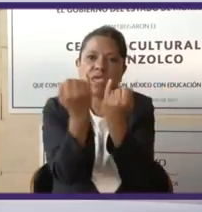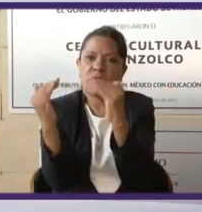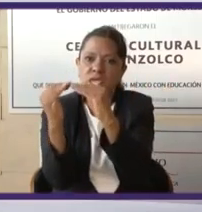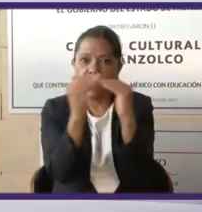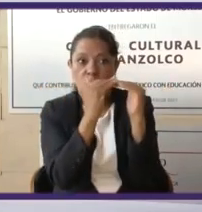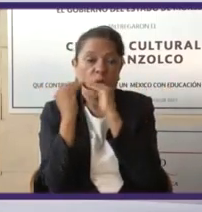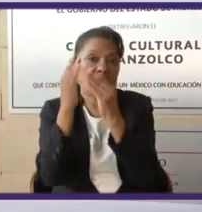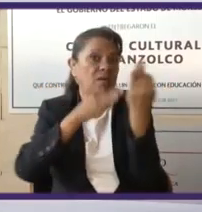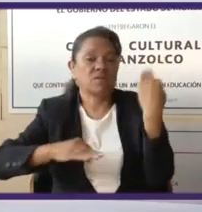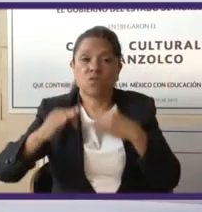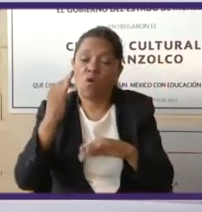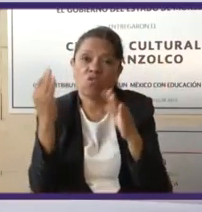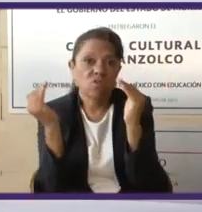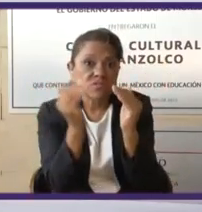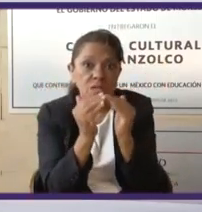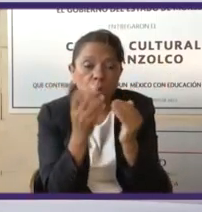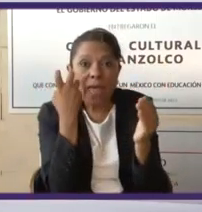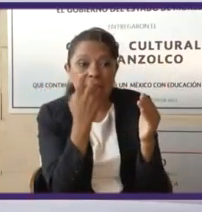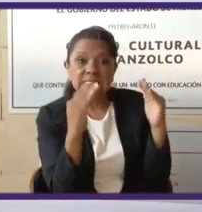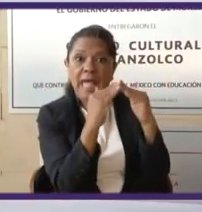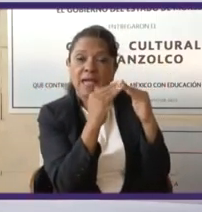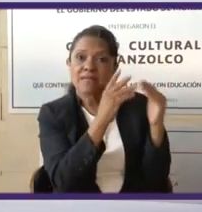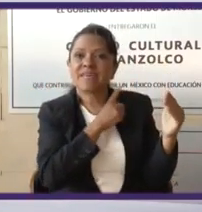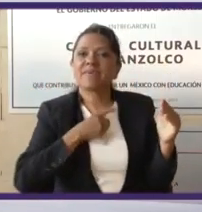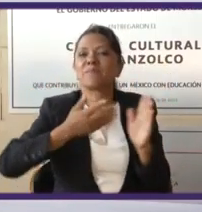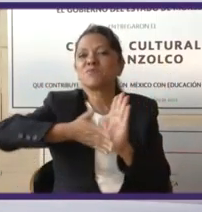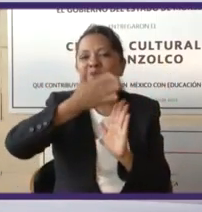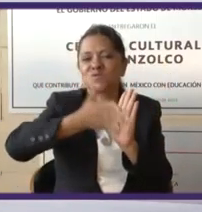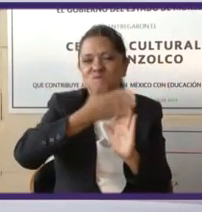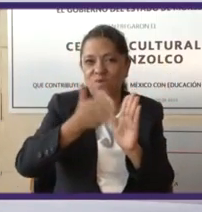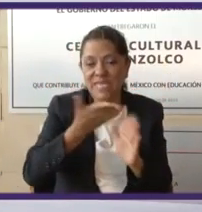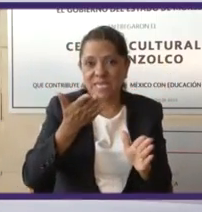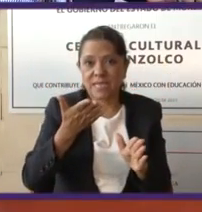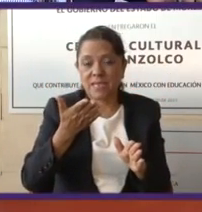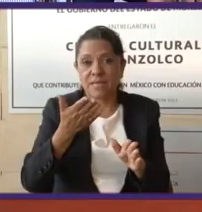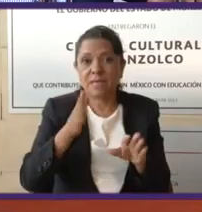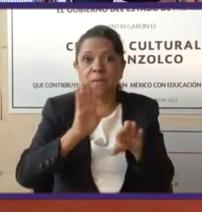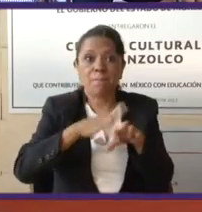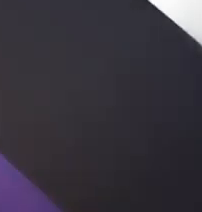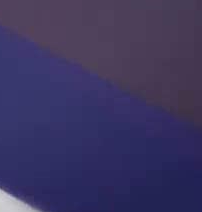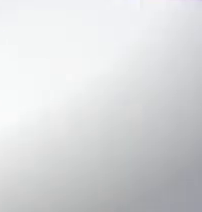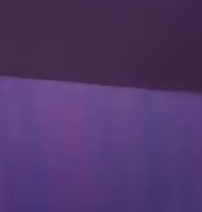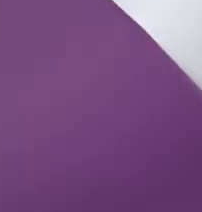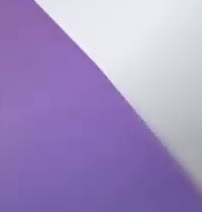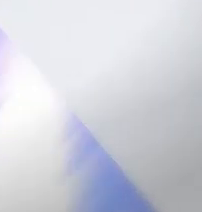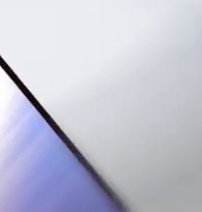todos. Esa casa la tenemos que construir desde la más amplia pluralidad.